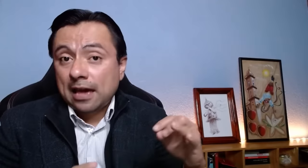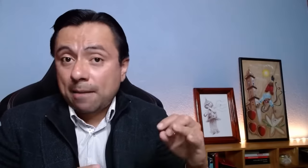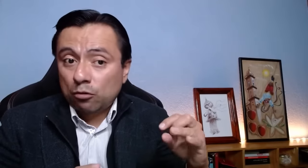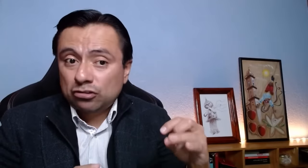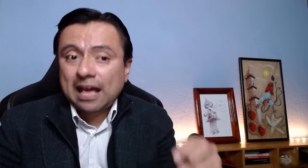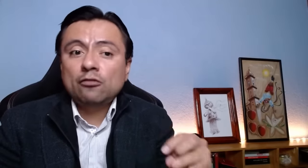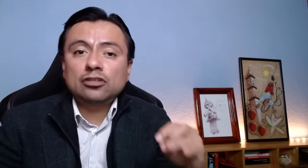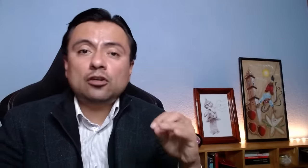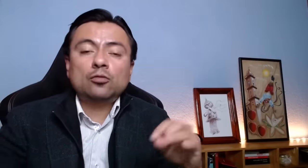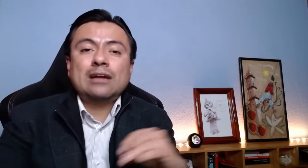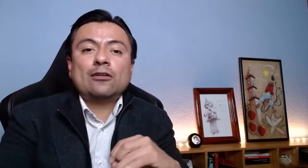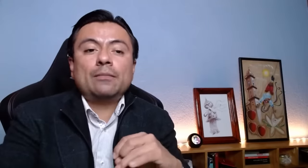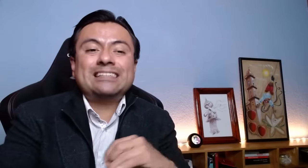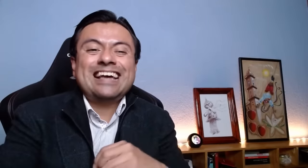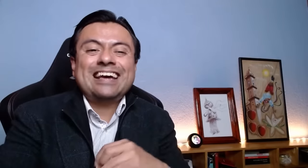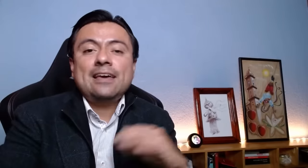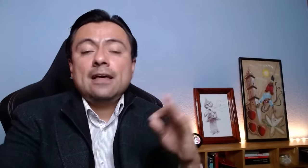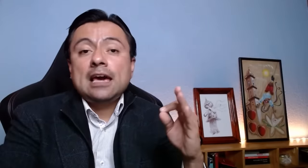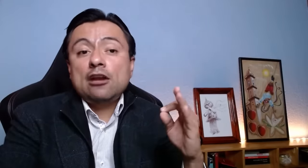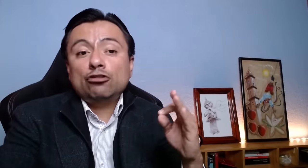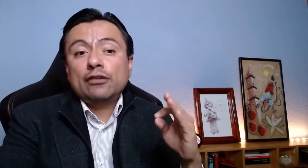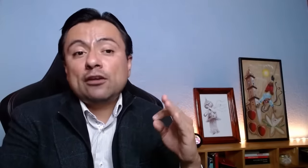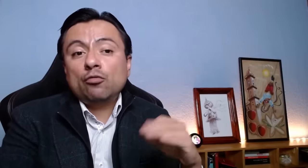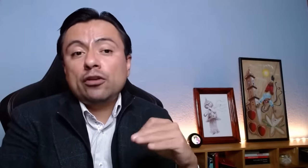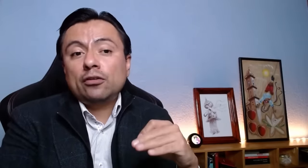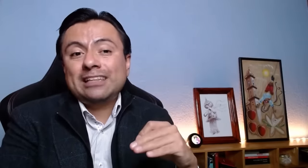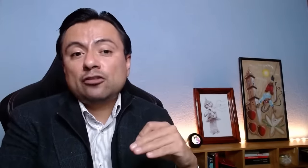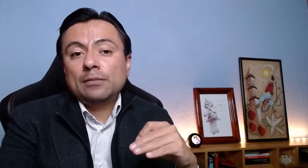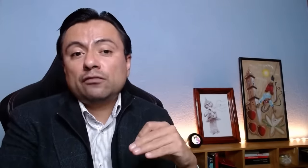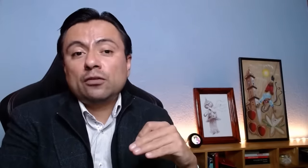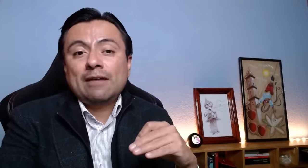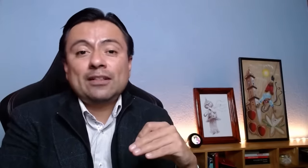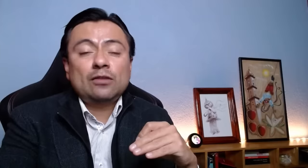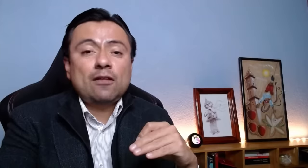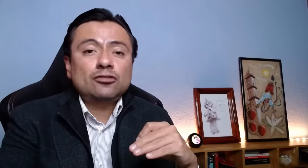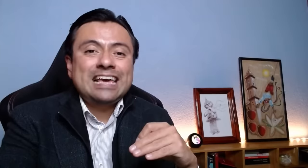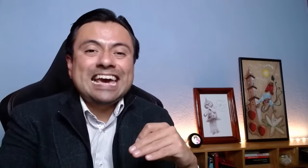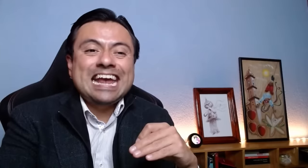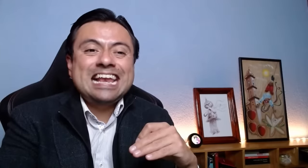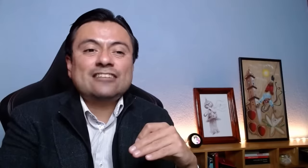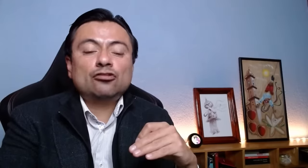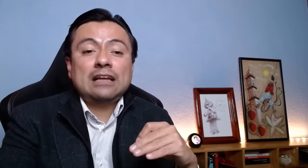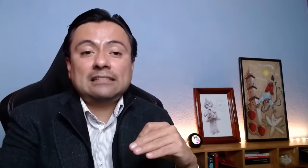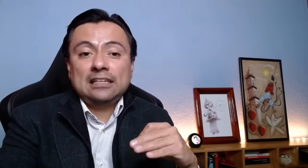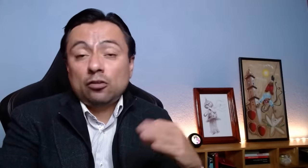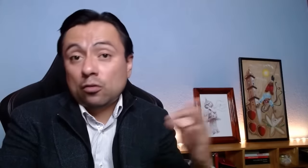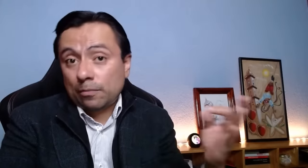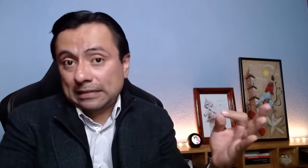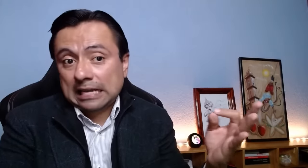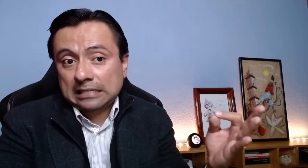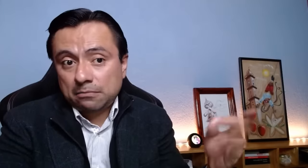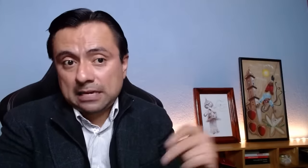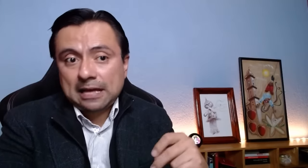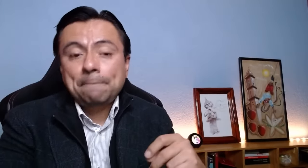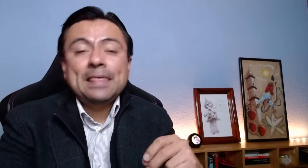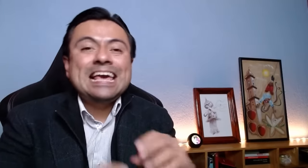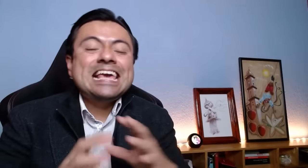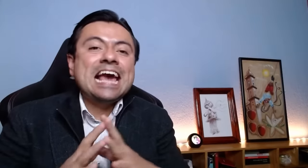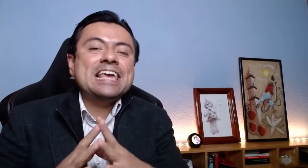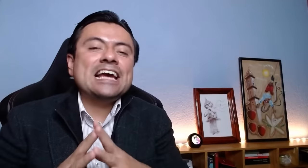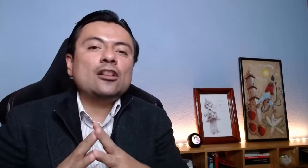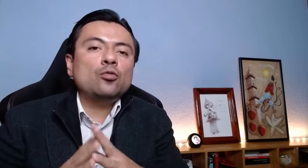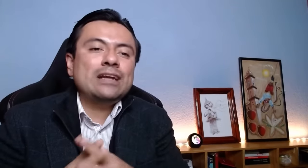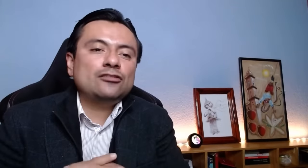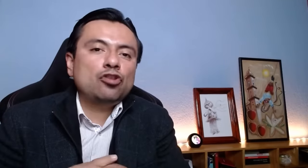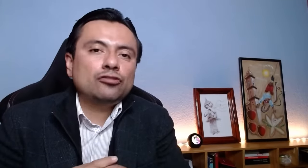mujer embolsados y con un narcomensaje. El 8 de junio, tres hombres fueron abandonados en la zona centro, hombres sin vida.